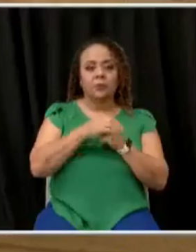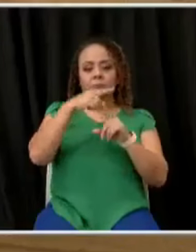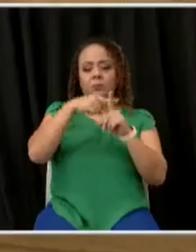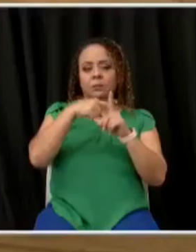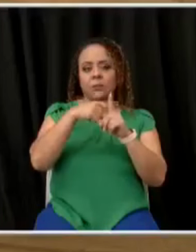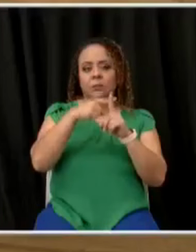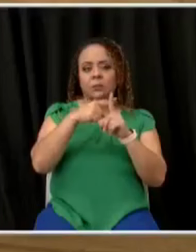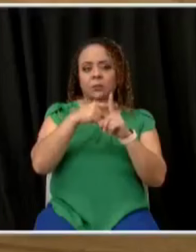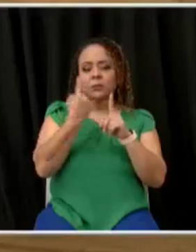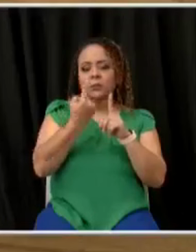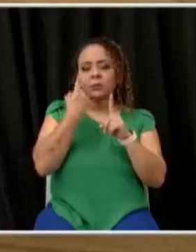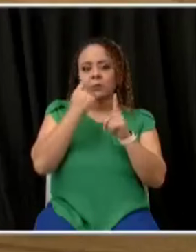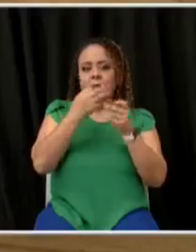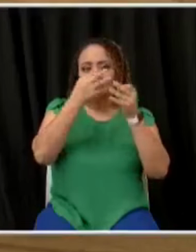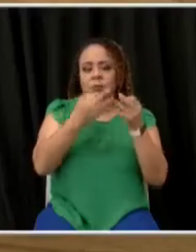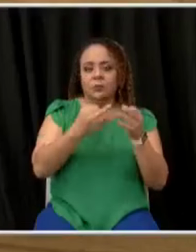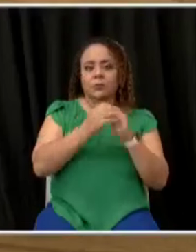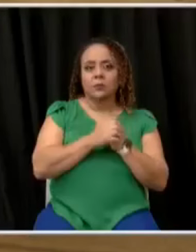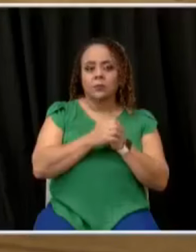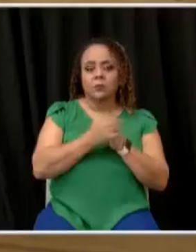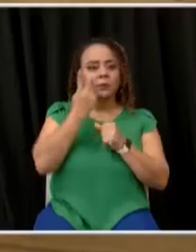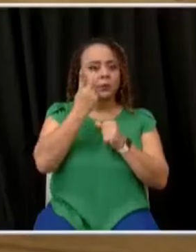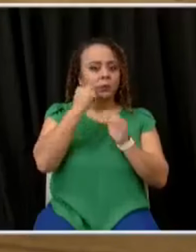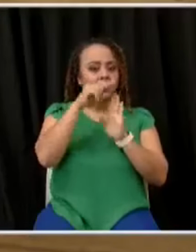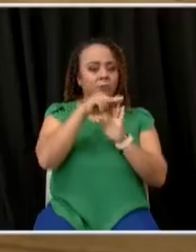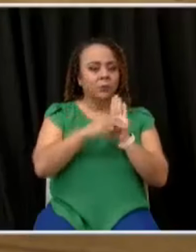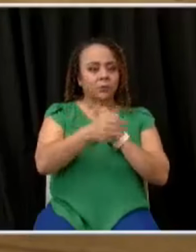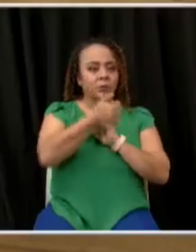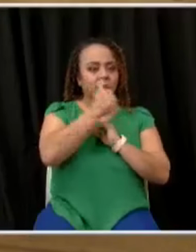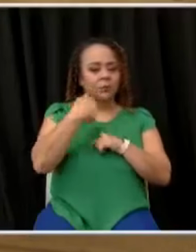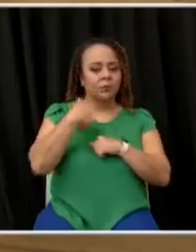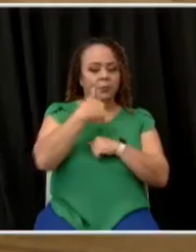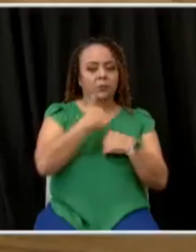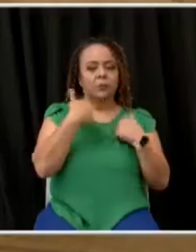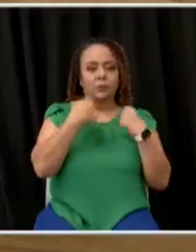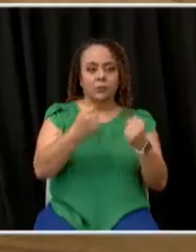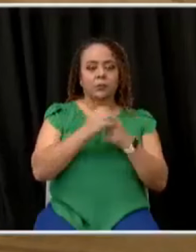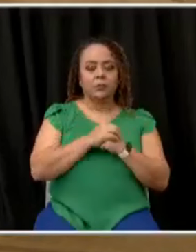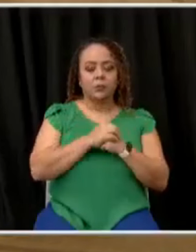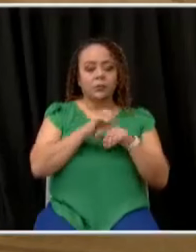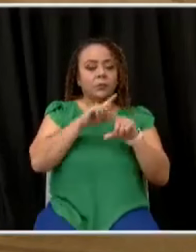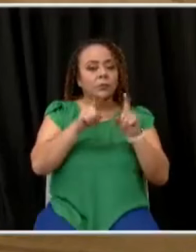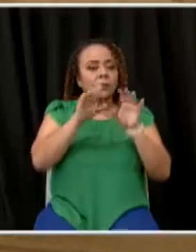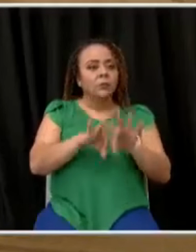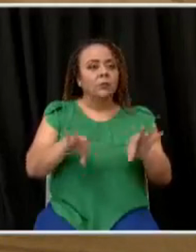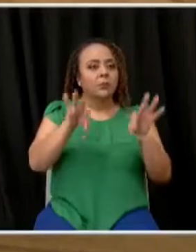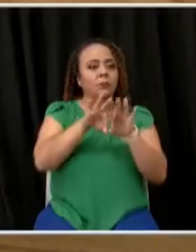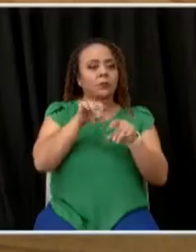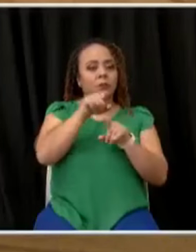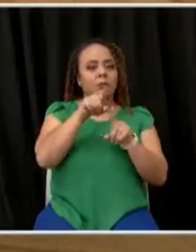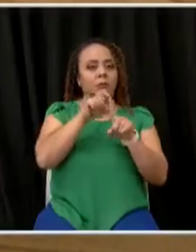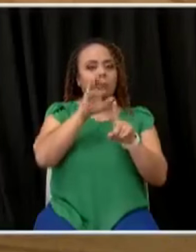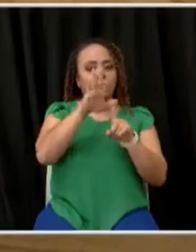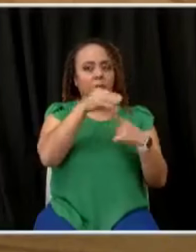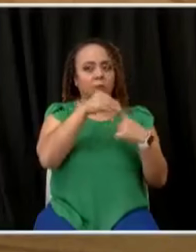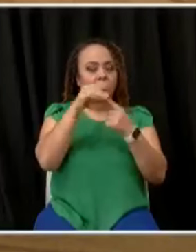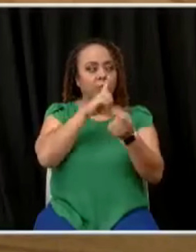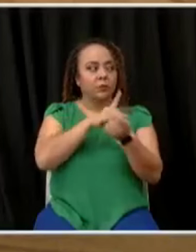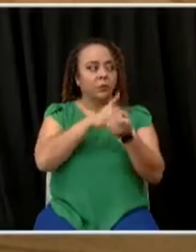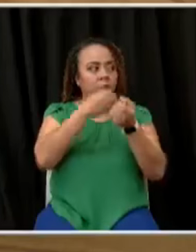fresca, doctor, nada más para confirmarlo, lo vimos en la norma de hidratación del Ministerio de Salud, pero sería importante que usted desde su especialidad médica